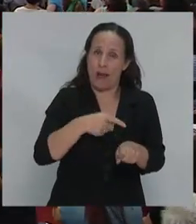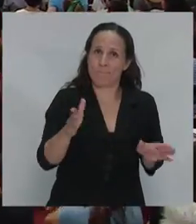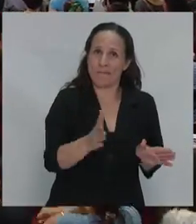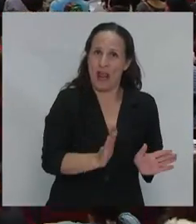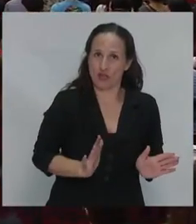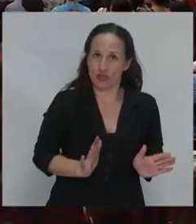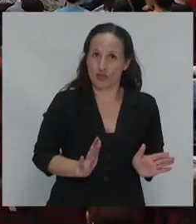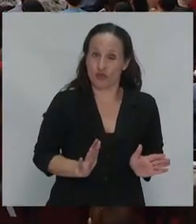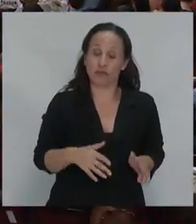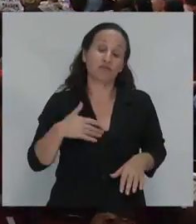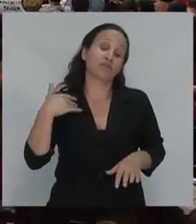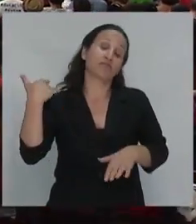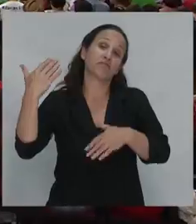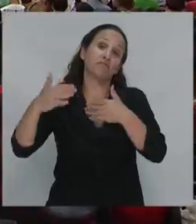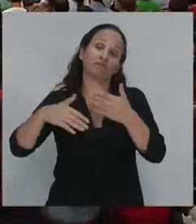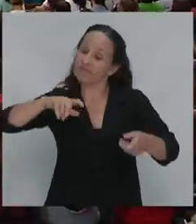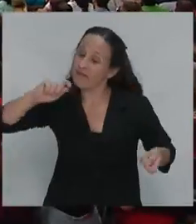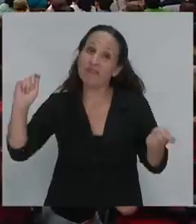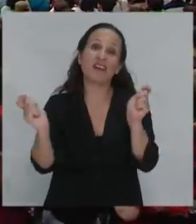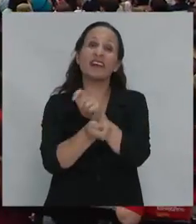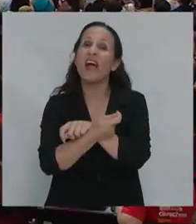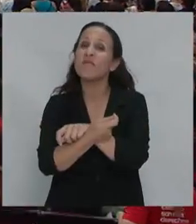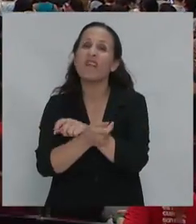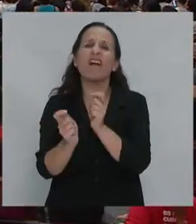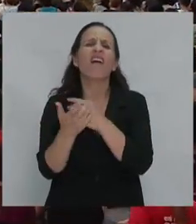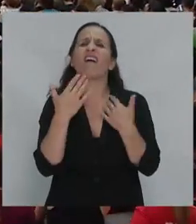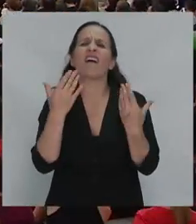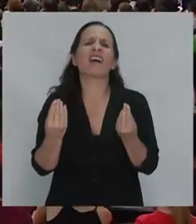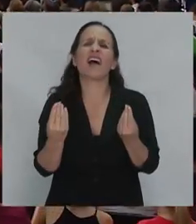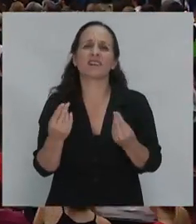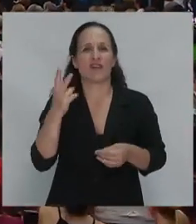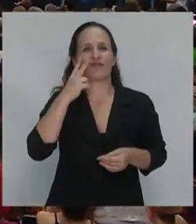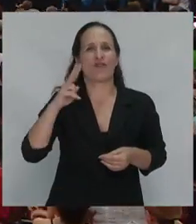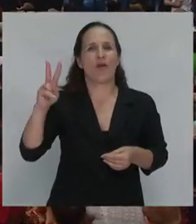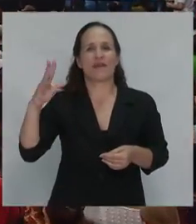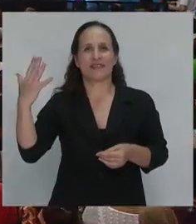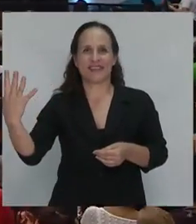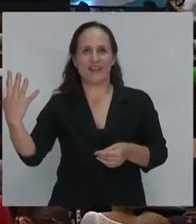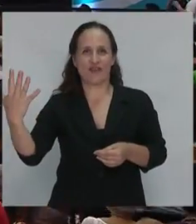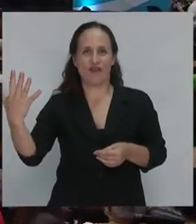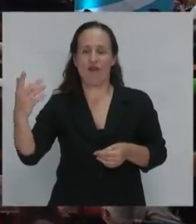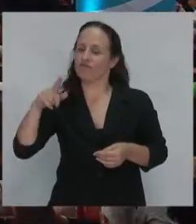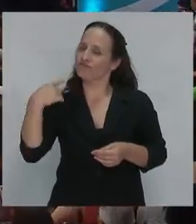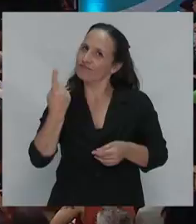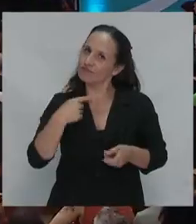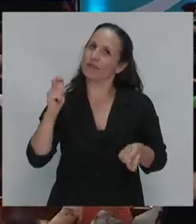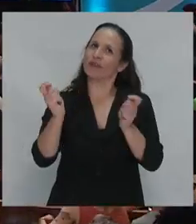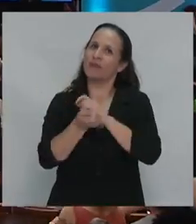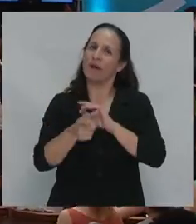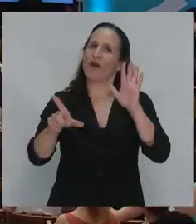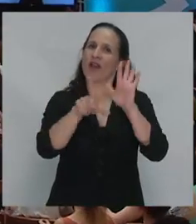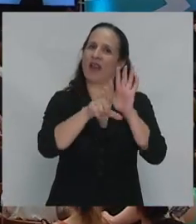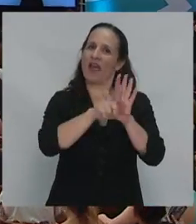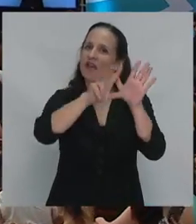de cambio viven y vinieron a raíz de que desde 2005 cambiamos y tenemos una ley de